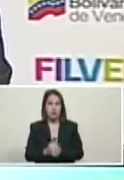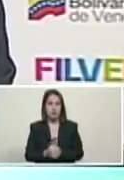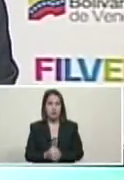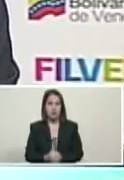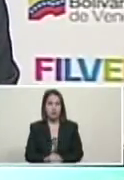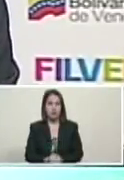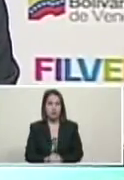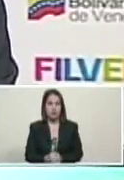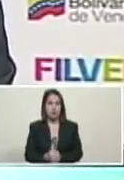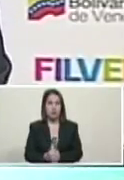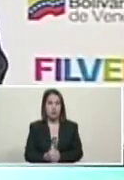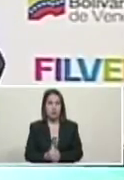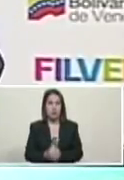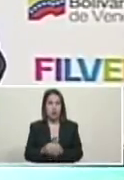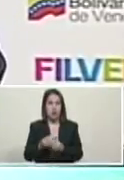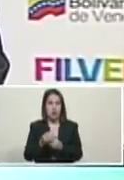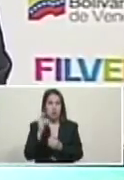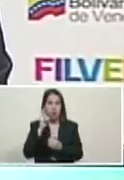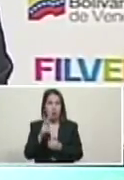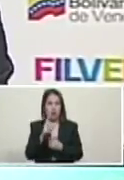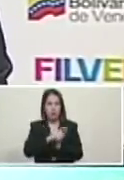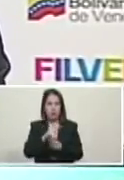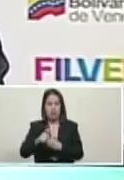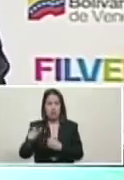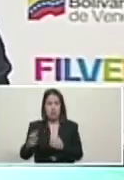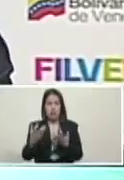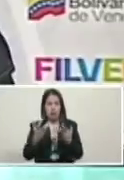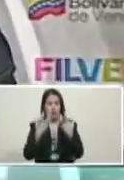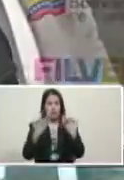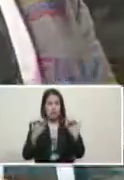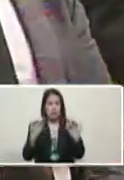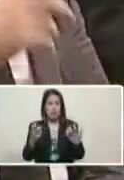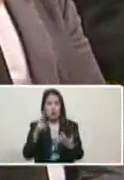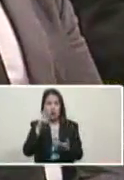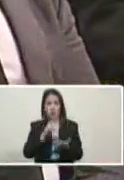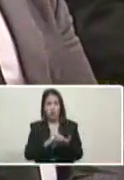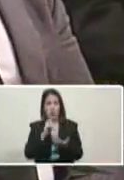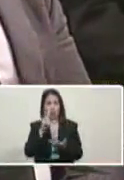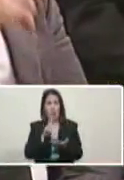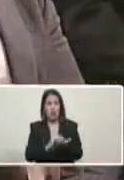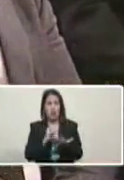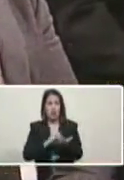Nos ve más gente, mucha más gente, a veces dos o tres veces más gente.